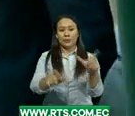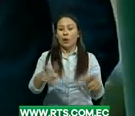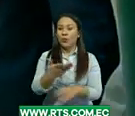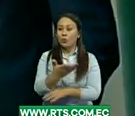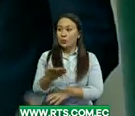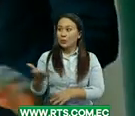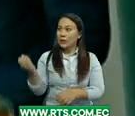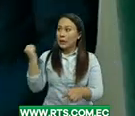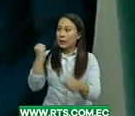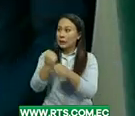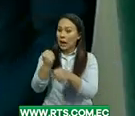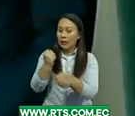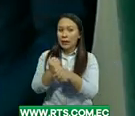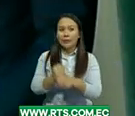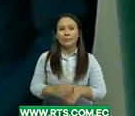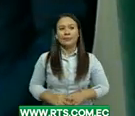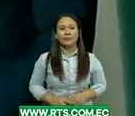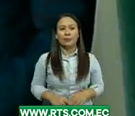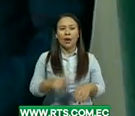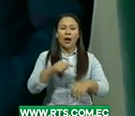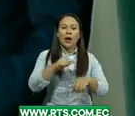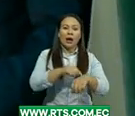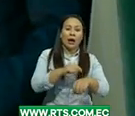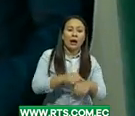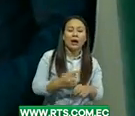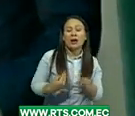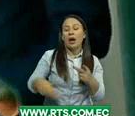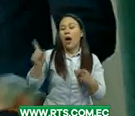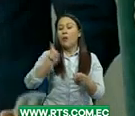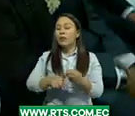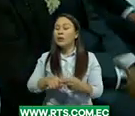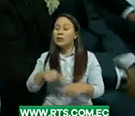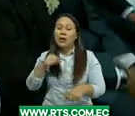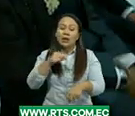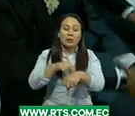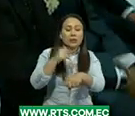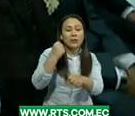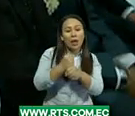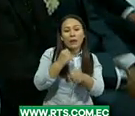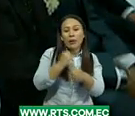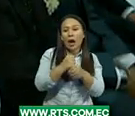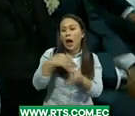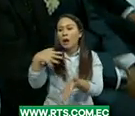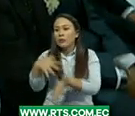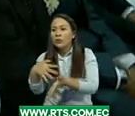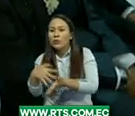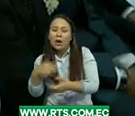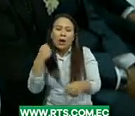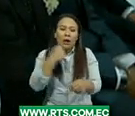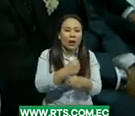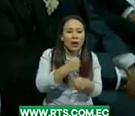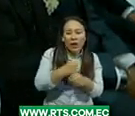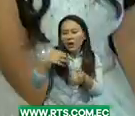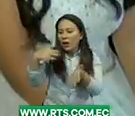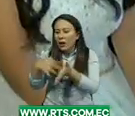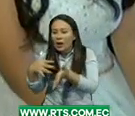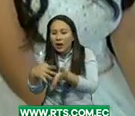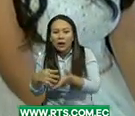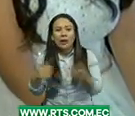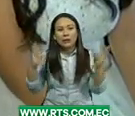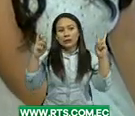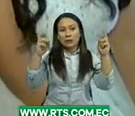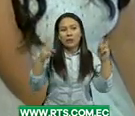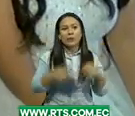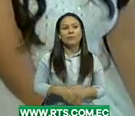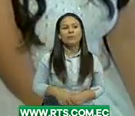tenido que trabajar en horarios extracurriculares, de estudios, de ocupaciones laborales. Y